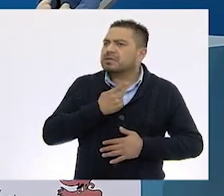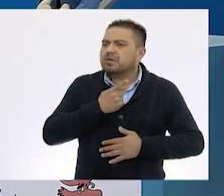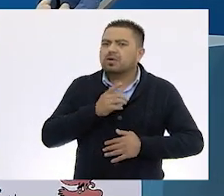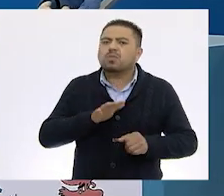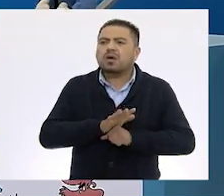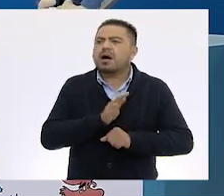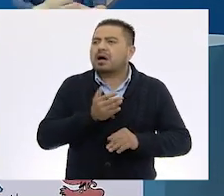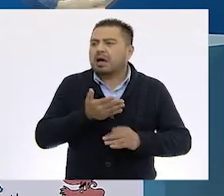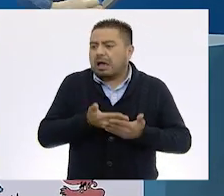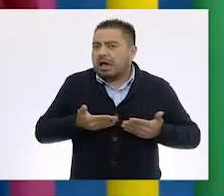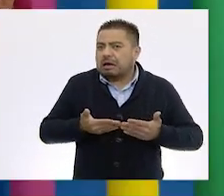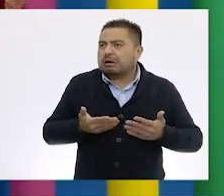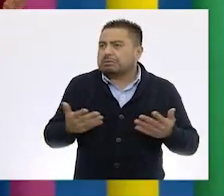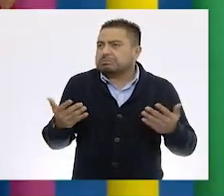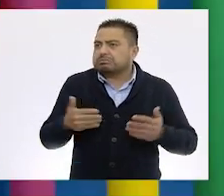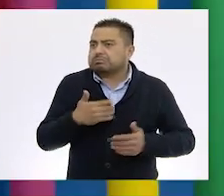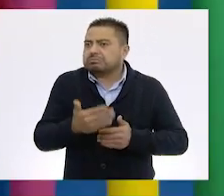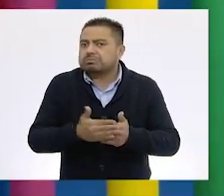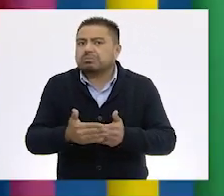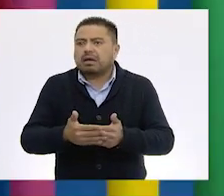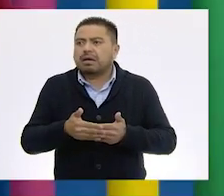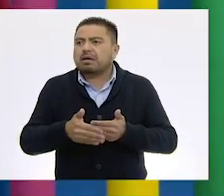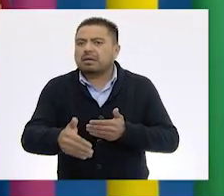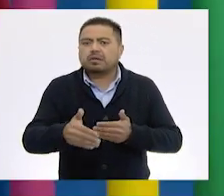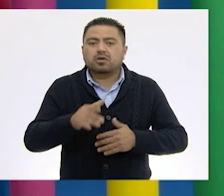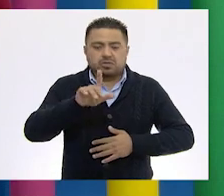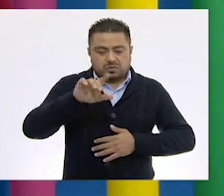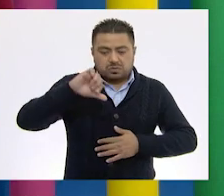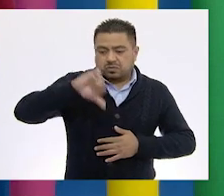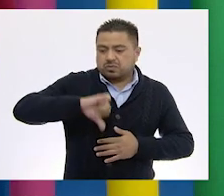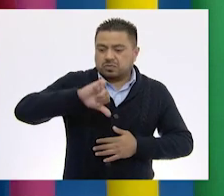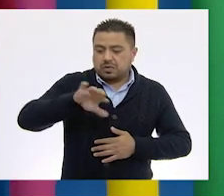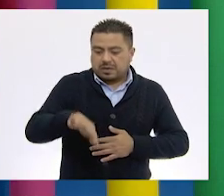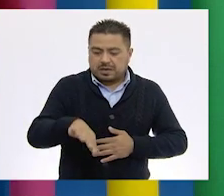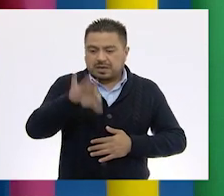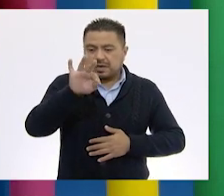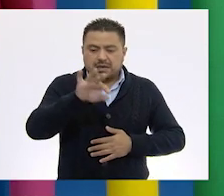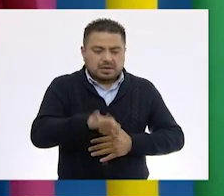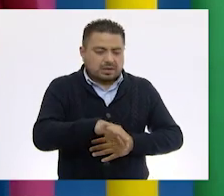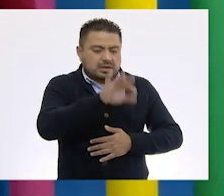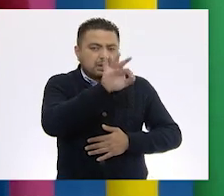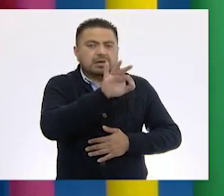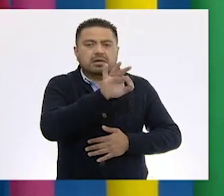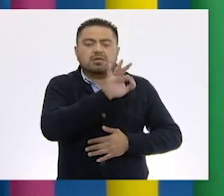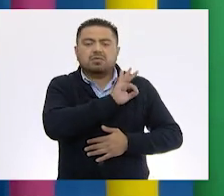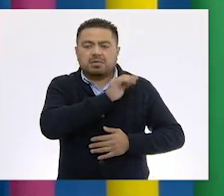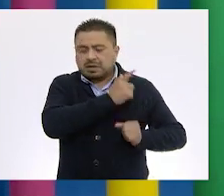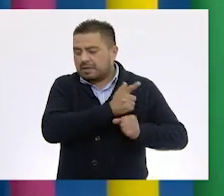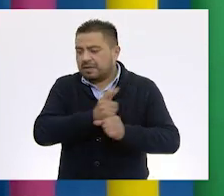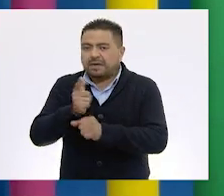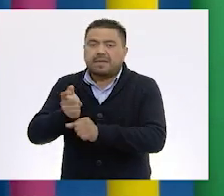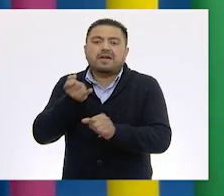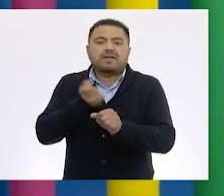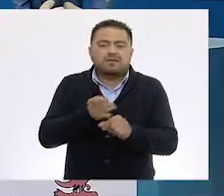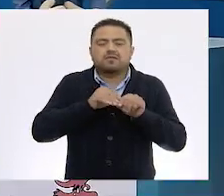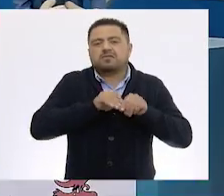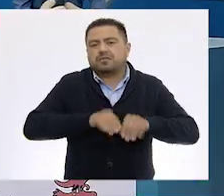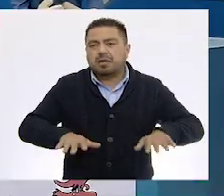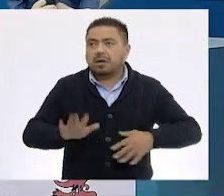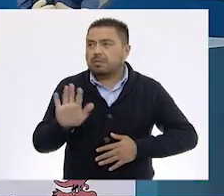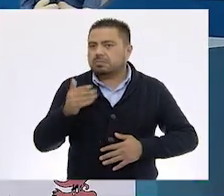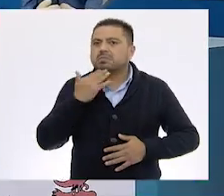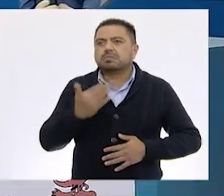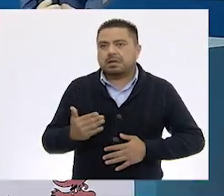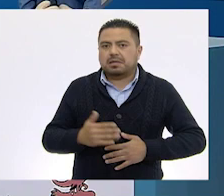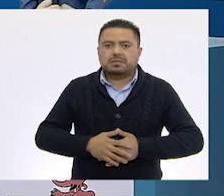¿qué prosigue? Sí, ¿qué prosigue? Pues hoy vamos a escoger las fuentes donde podemos hallar información. Muy